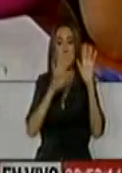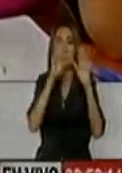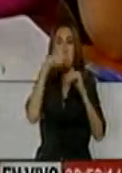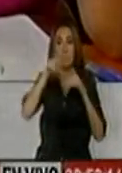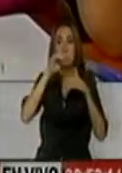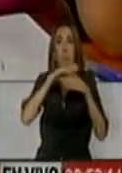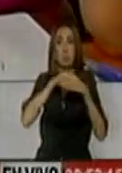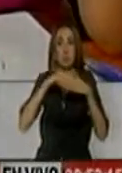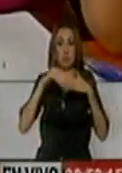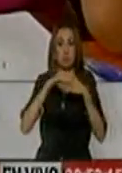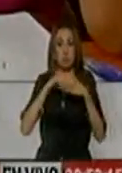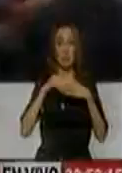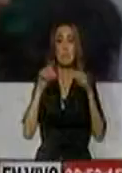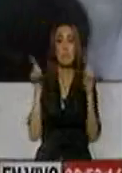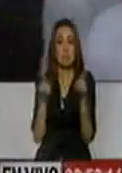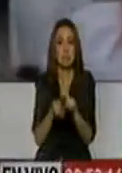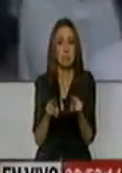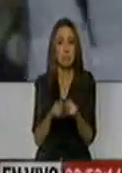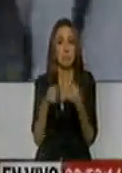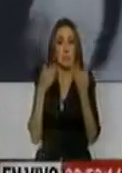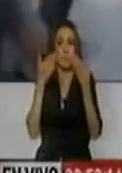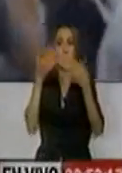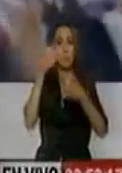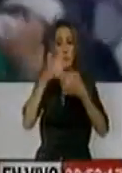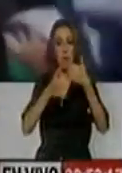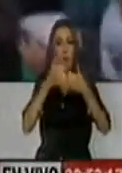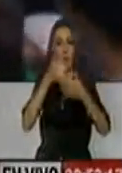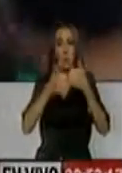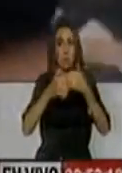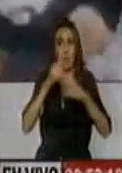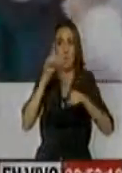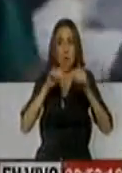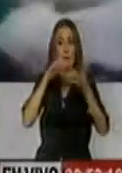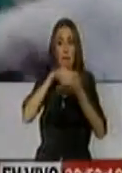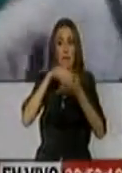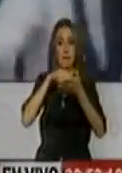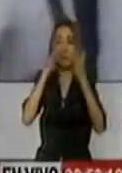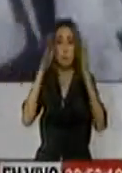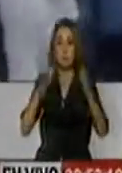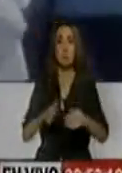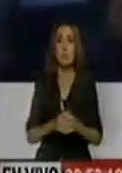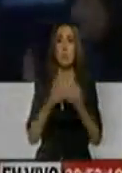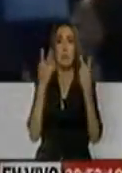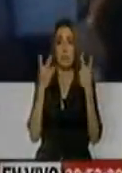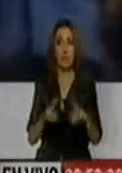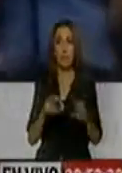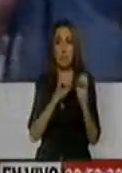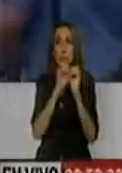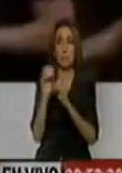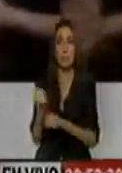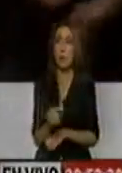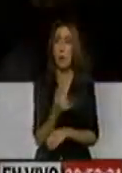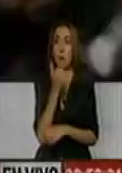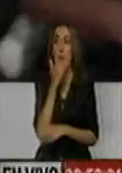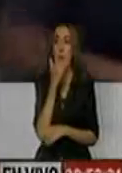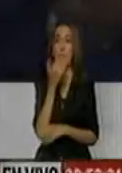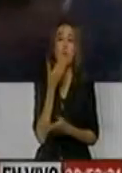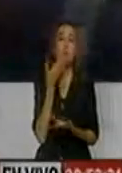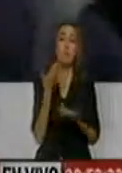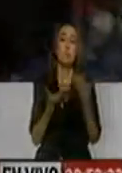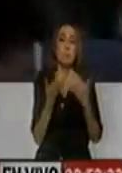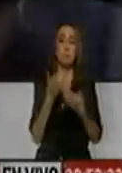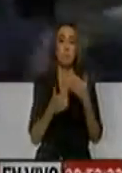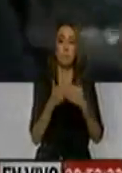de dólares, la misma que generó inconformidad entre estudiantes y a su vez desorden social, como los